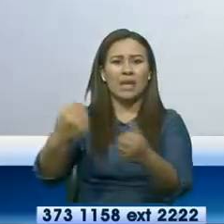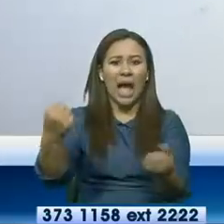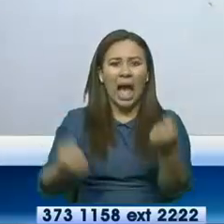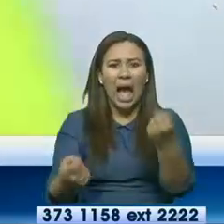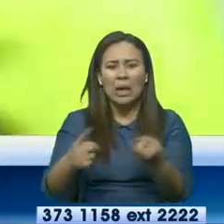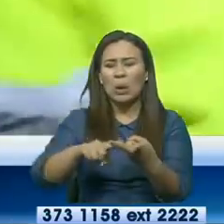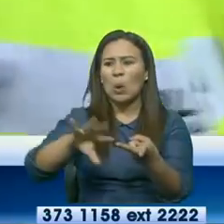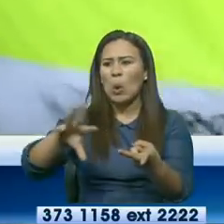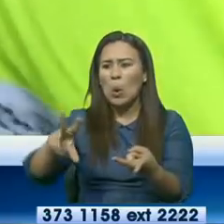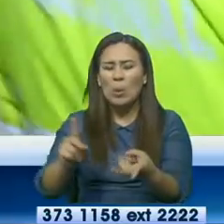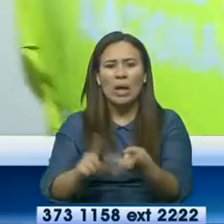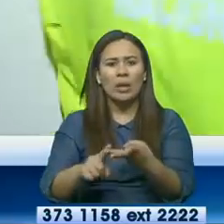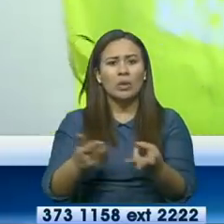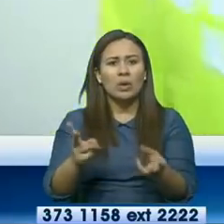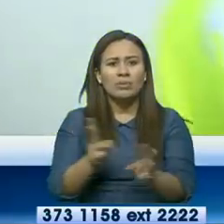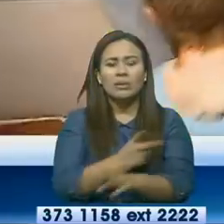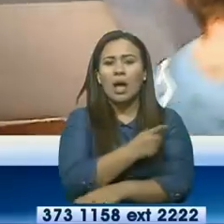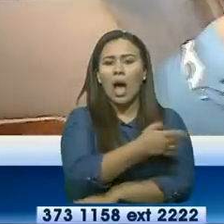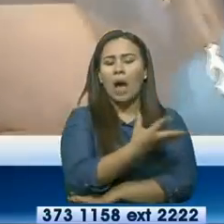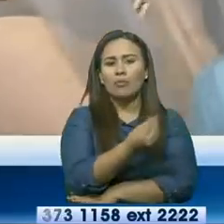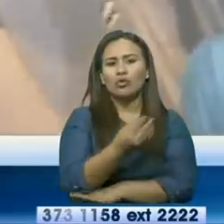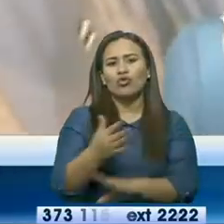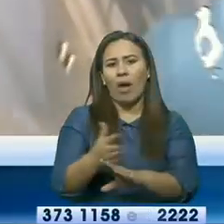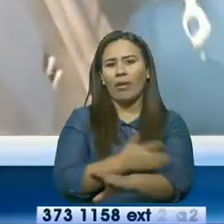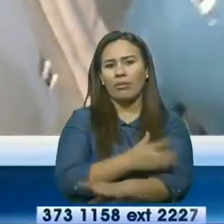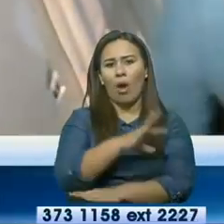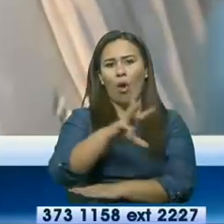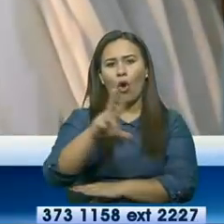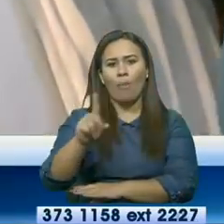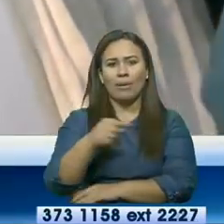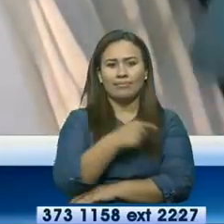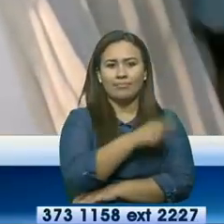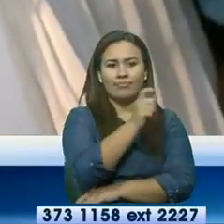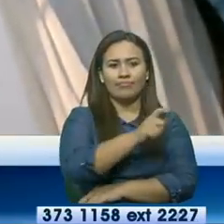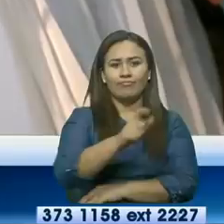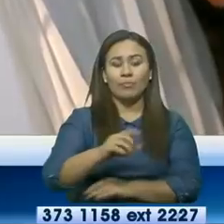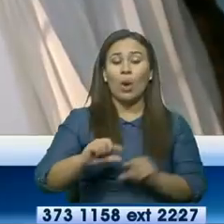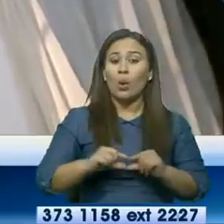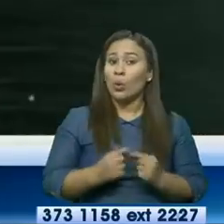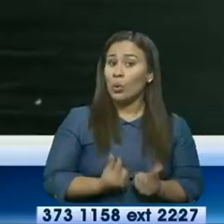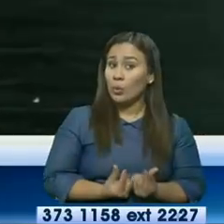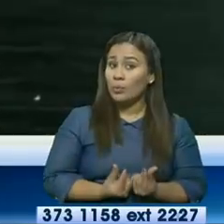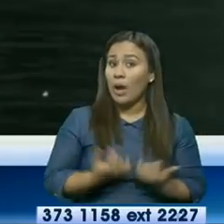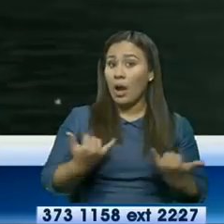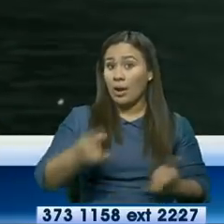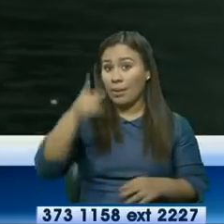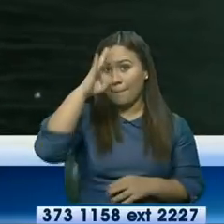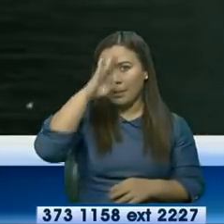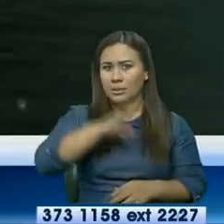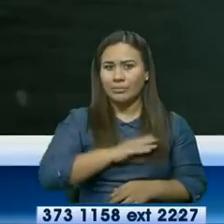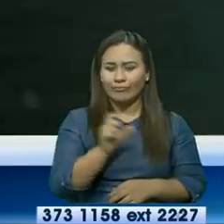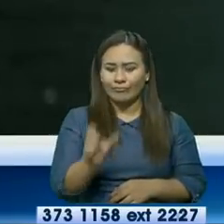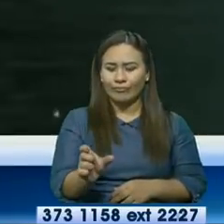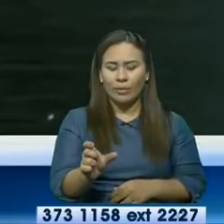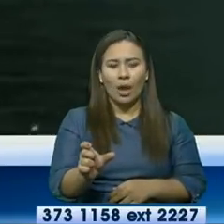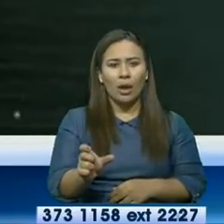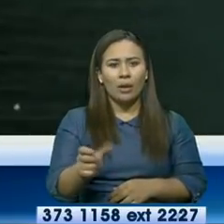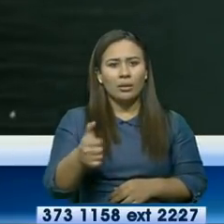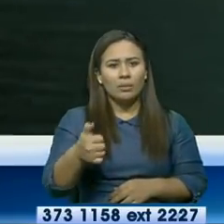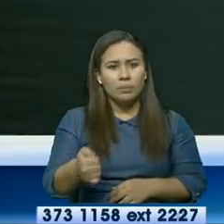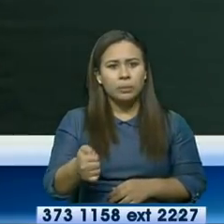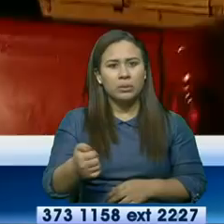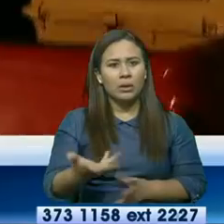habrían sido sustraídos por los integrantes de esta organización la policía encontró que tenían los denominados controles universales